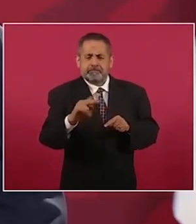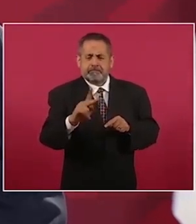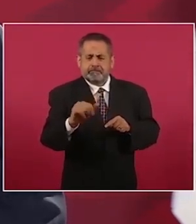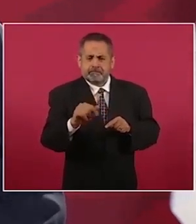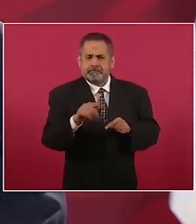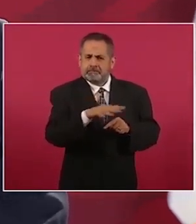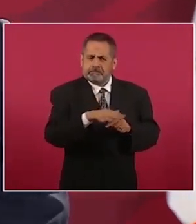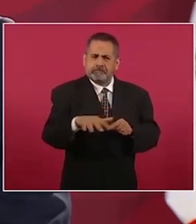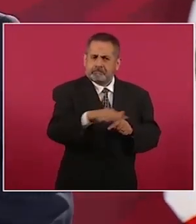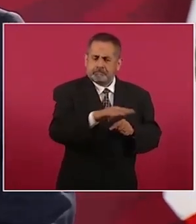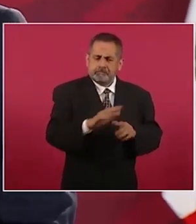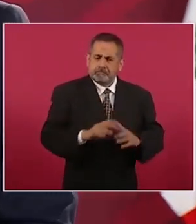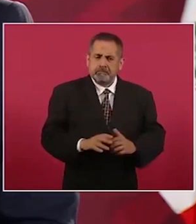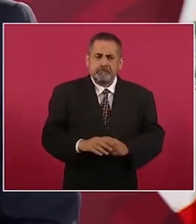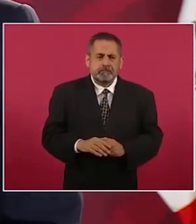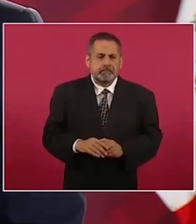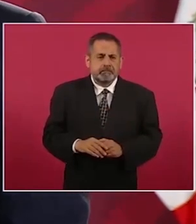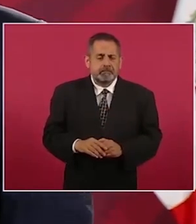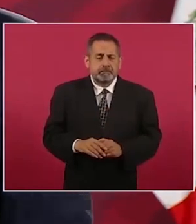una zona